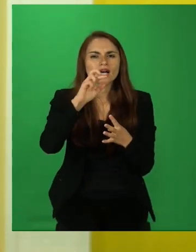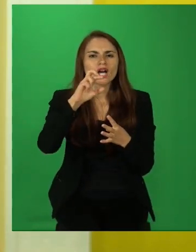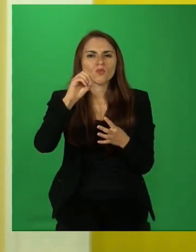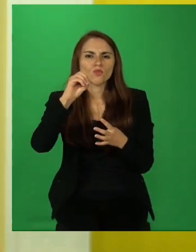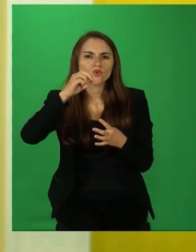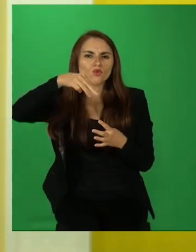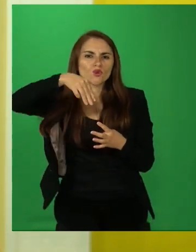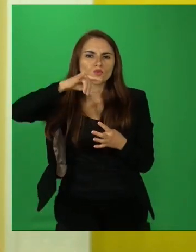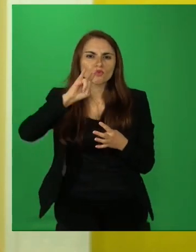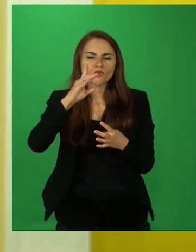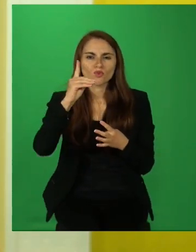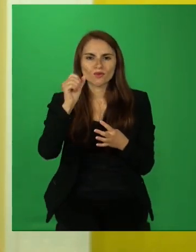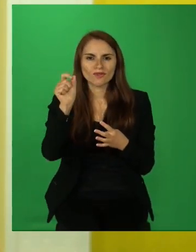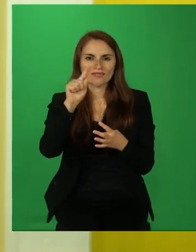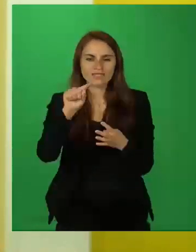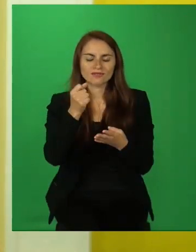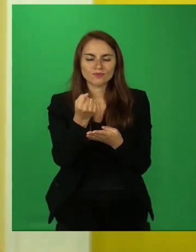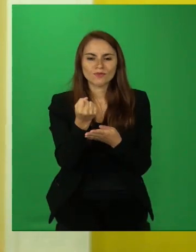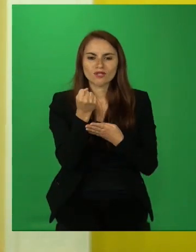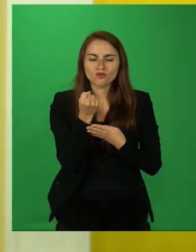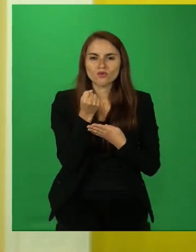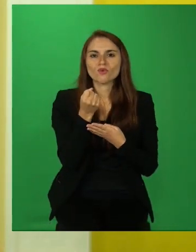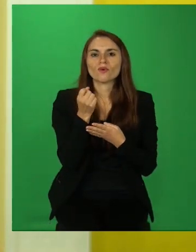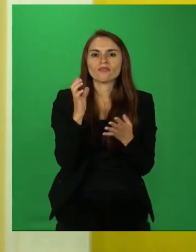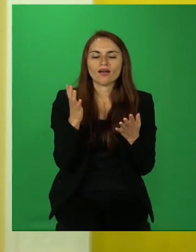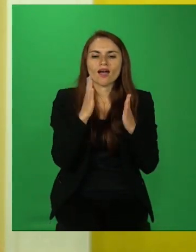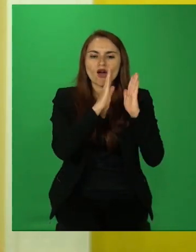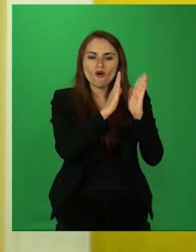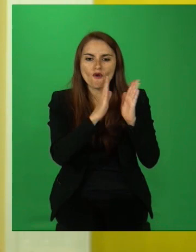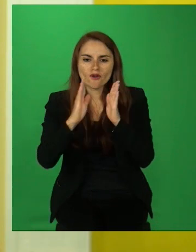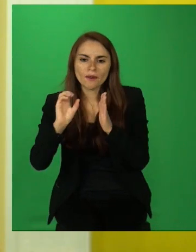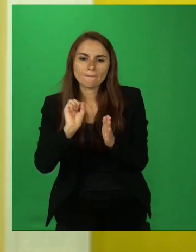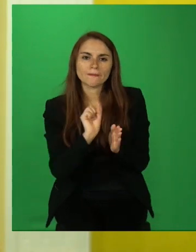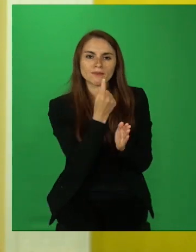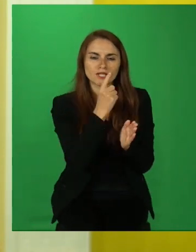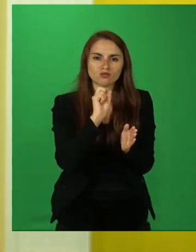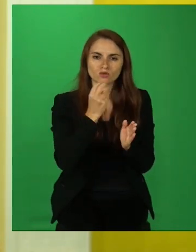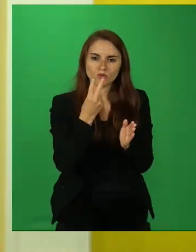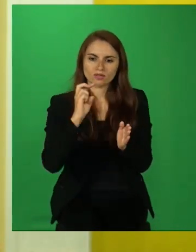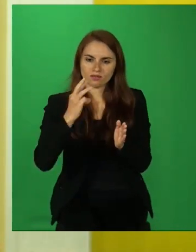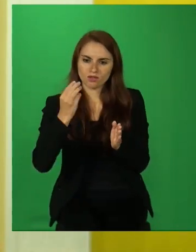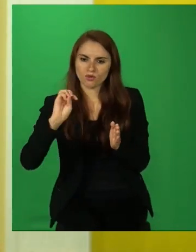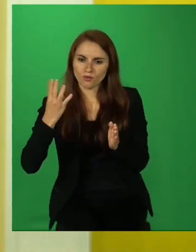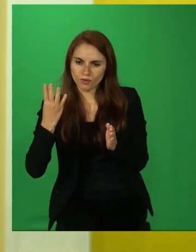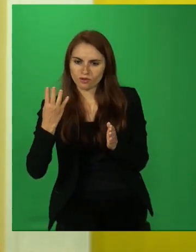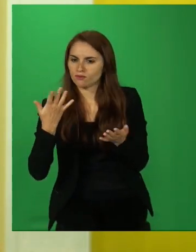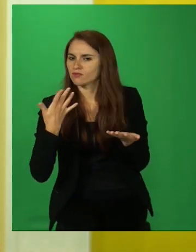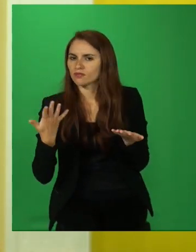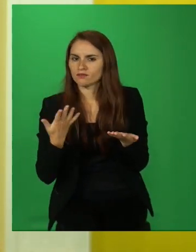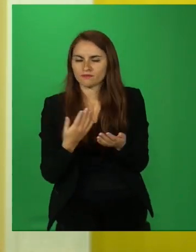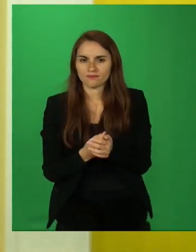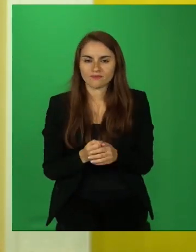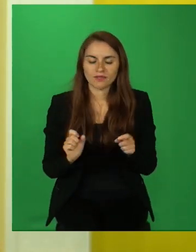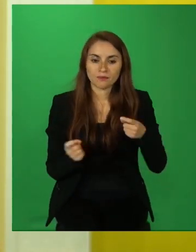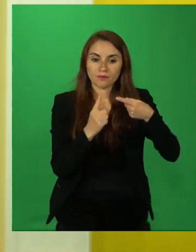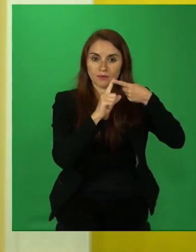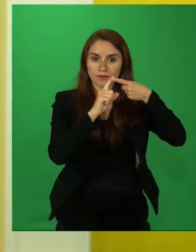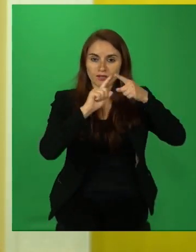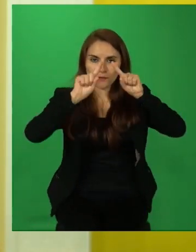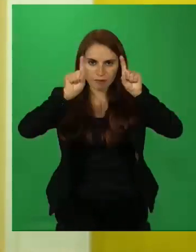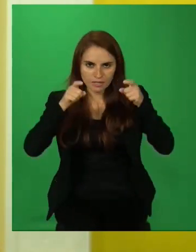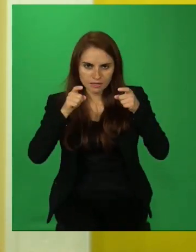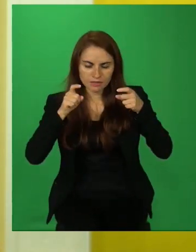palabra que te entrega la prioridad o la jerarquía de las operaciones primero paréntesis